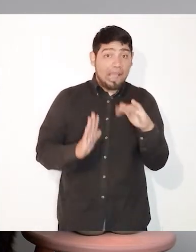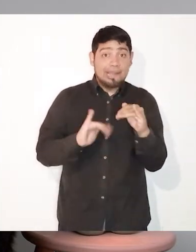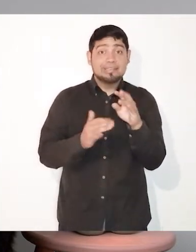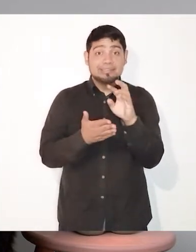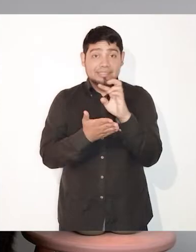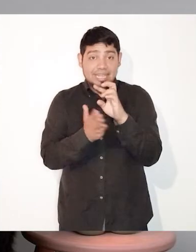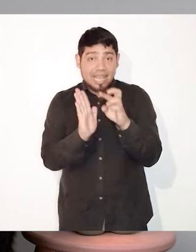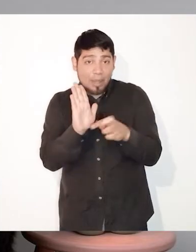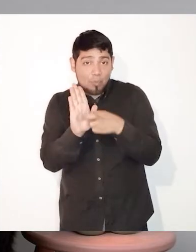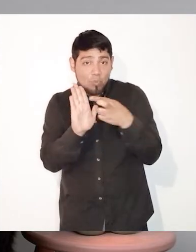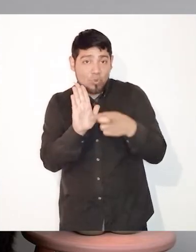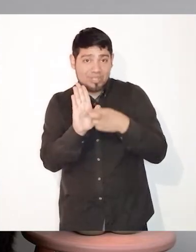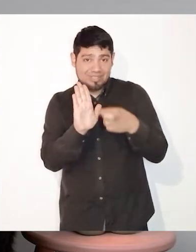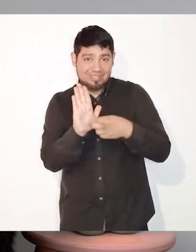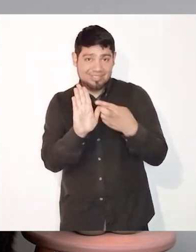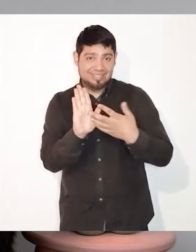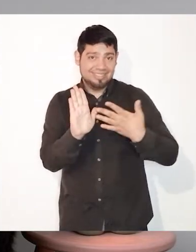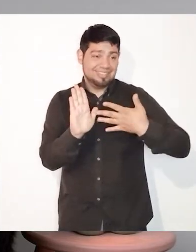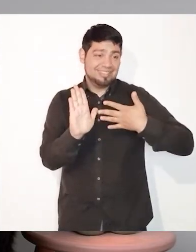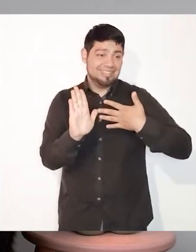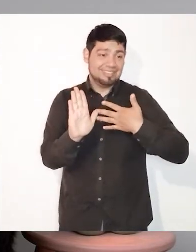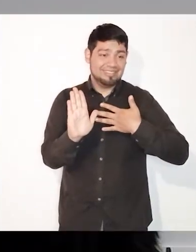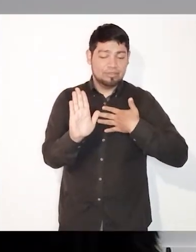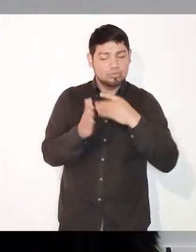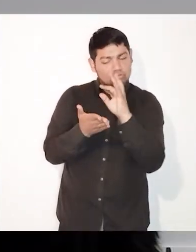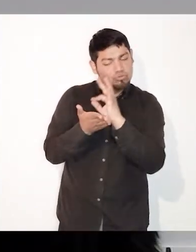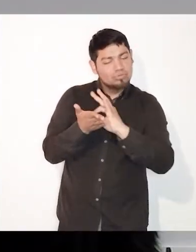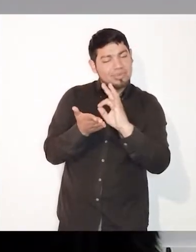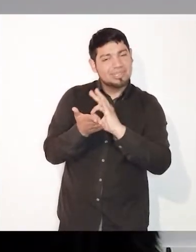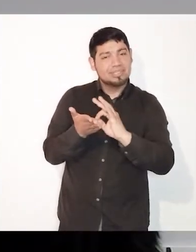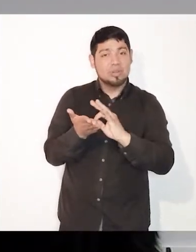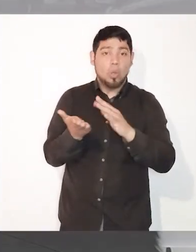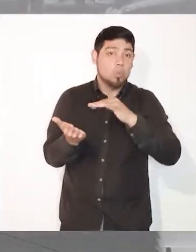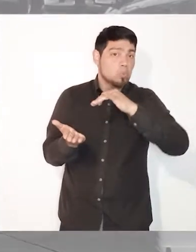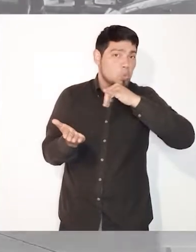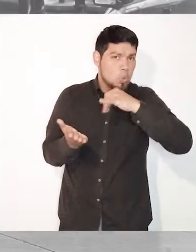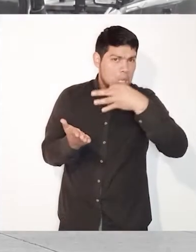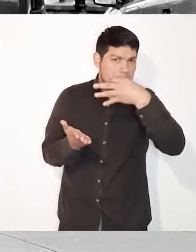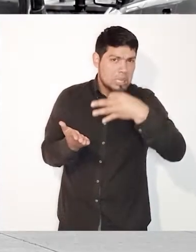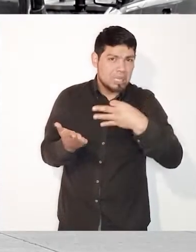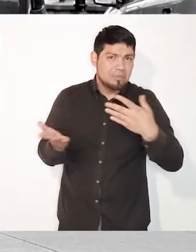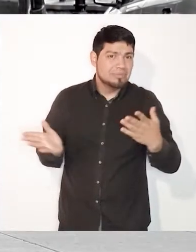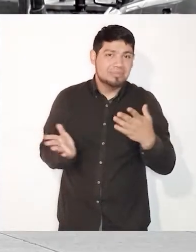Trato de hacer un poco de poesía a través de mis cuentos, ¿no? No sé si lo logro.